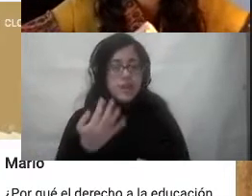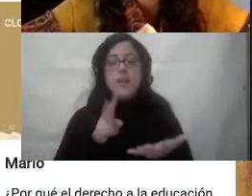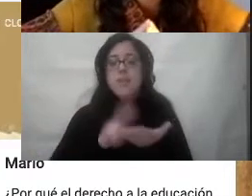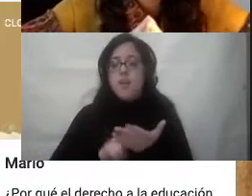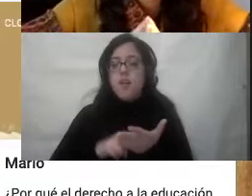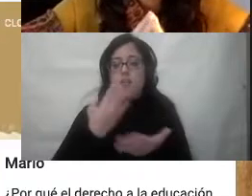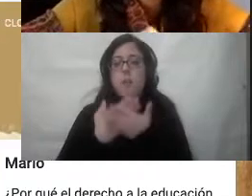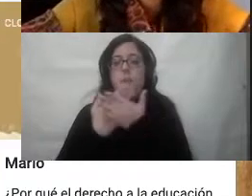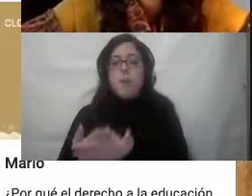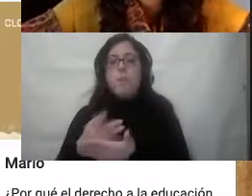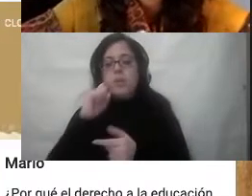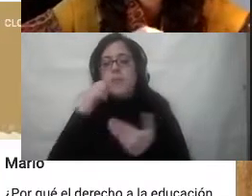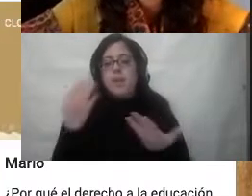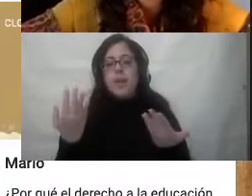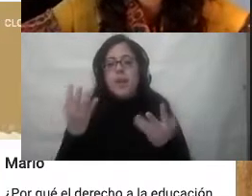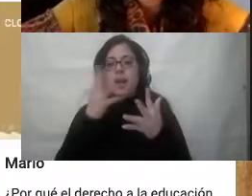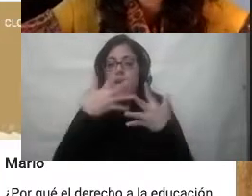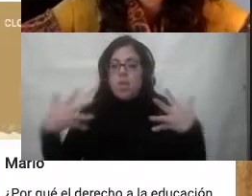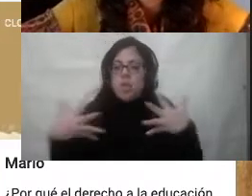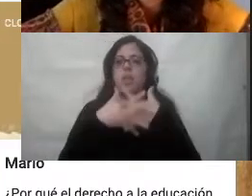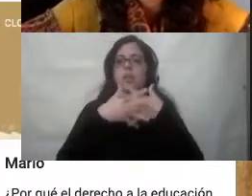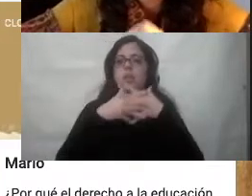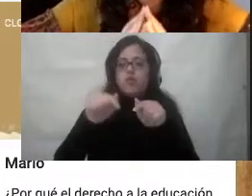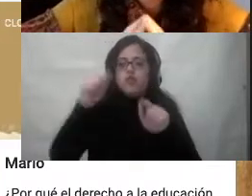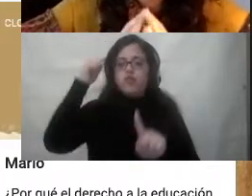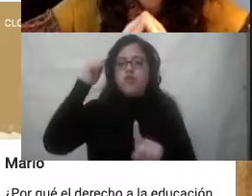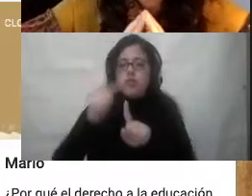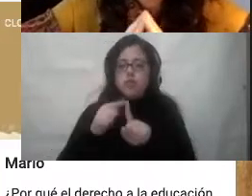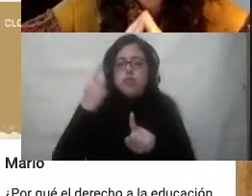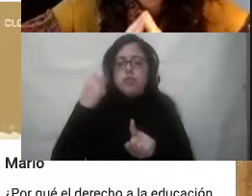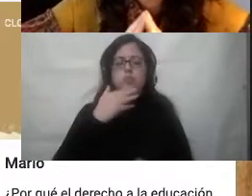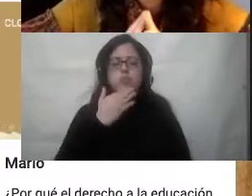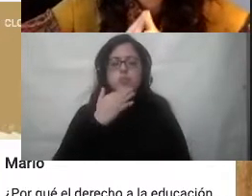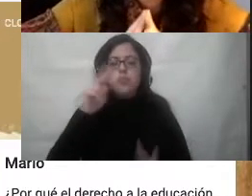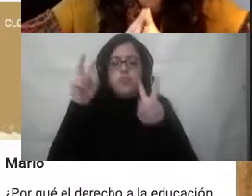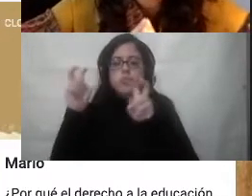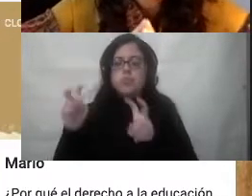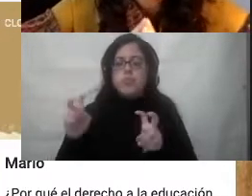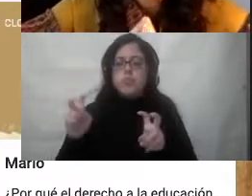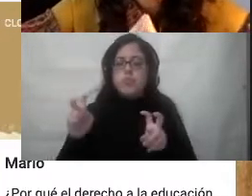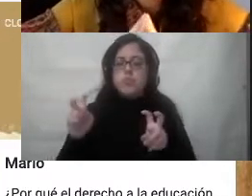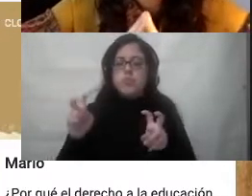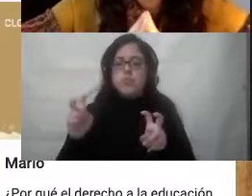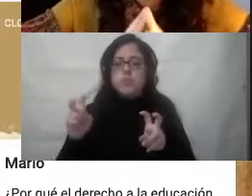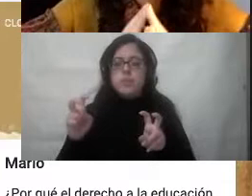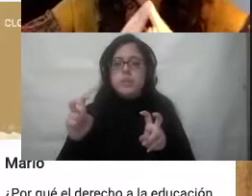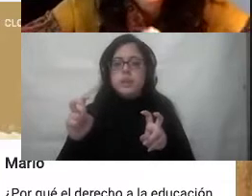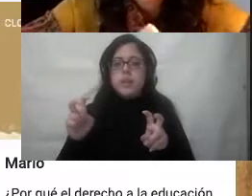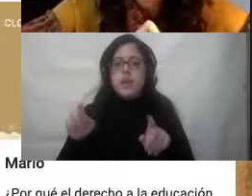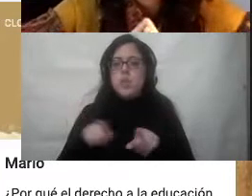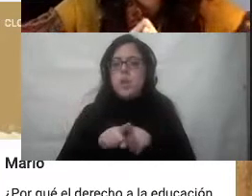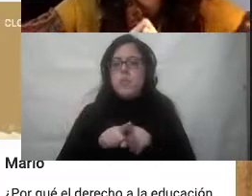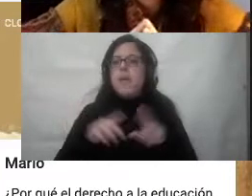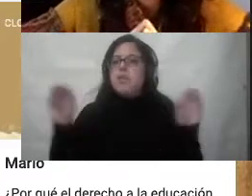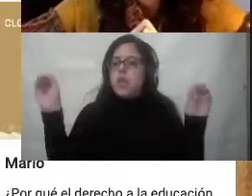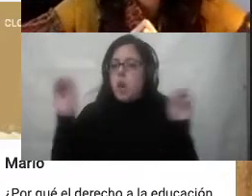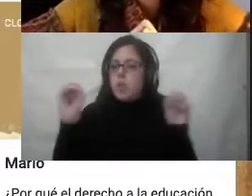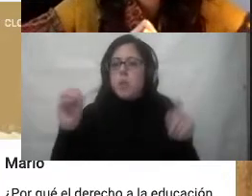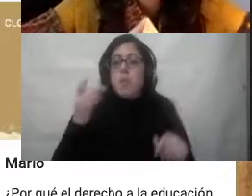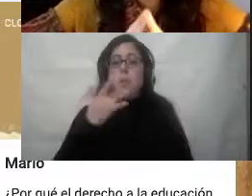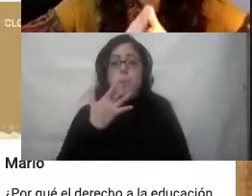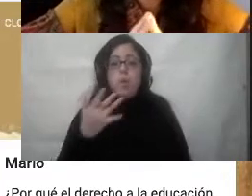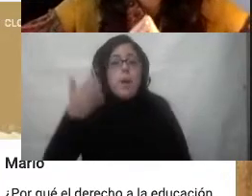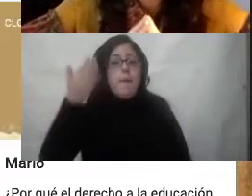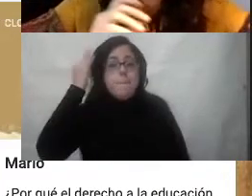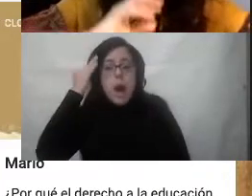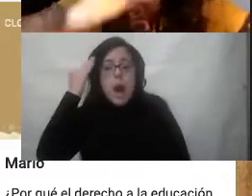va absolutamente alineada incluso con esa perspectiva, pero en un sentido de perspectiva más crítica que memorización, ¿verdad? Y